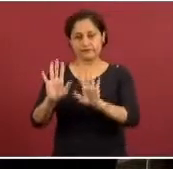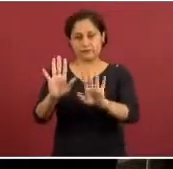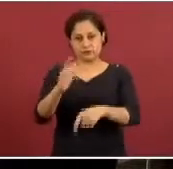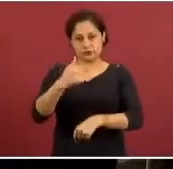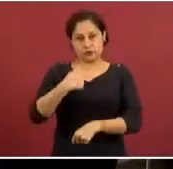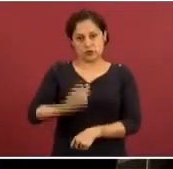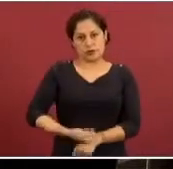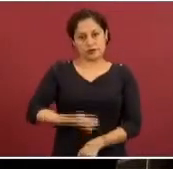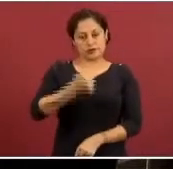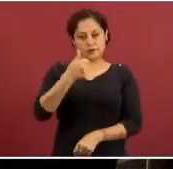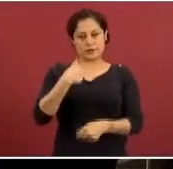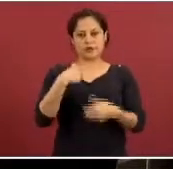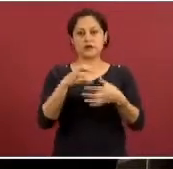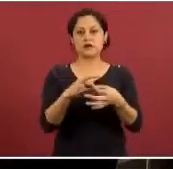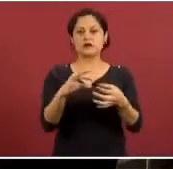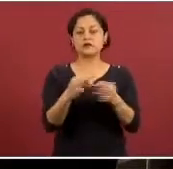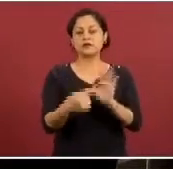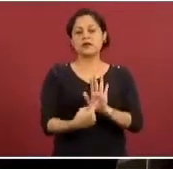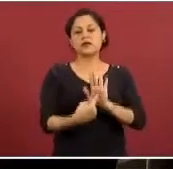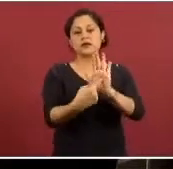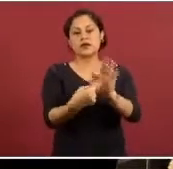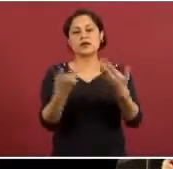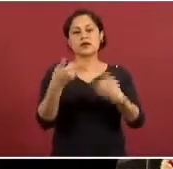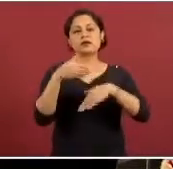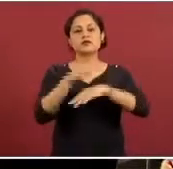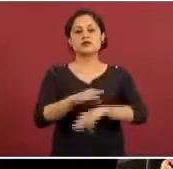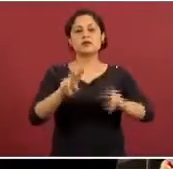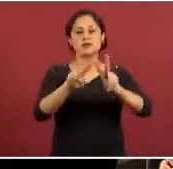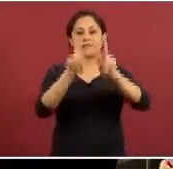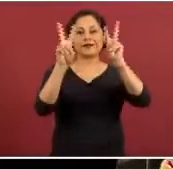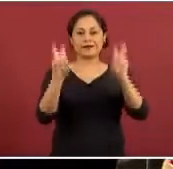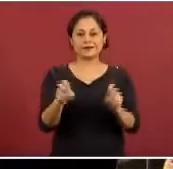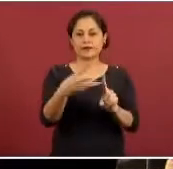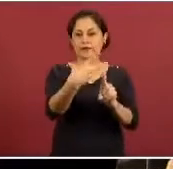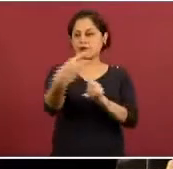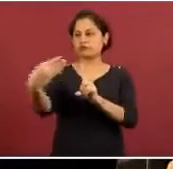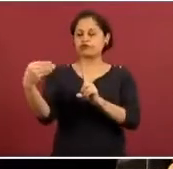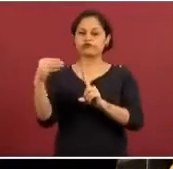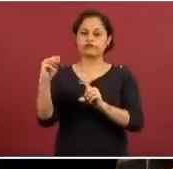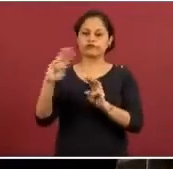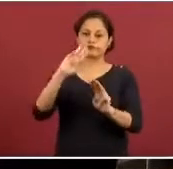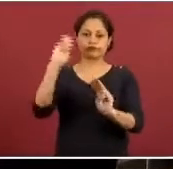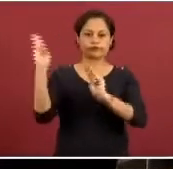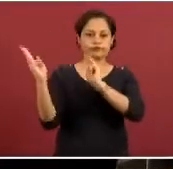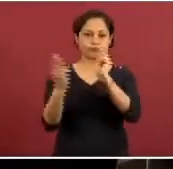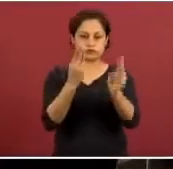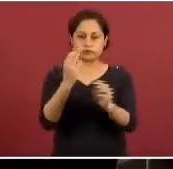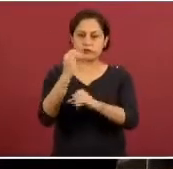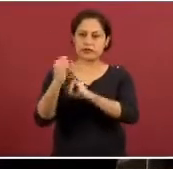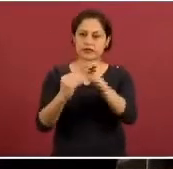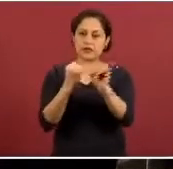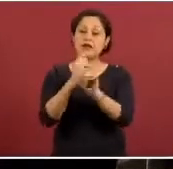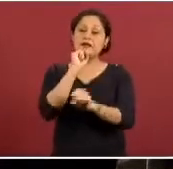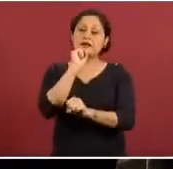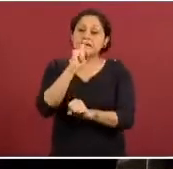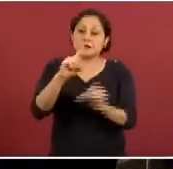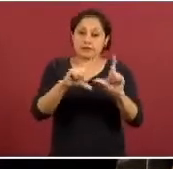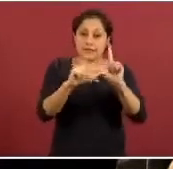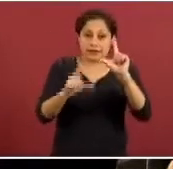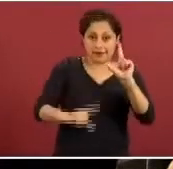presentar yo el día de hoy el panorama epidemiológico internacional y nacional respecto al COVID-19.